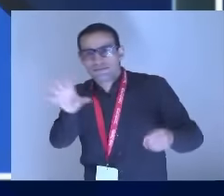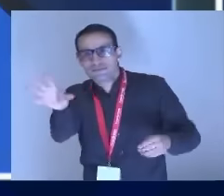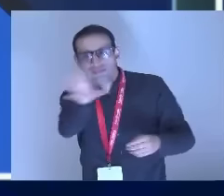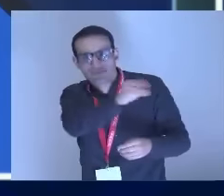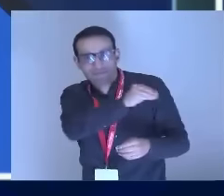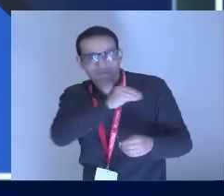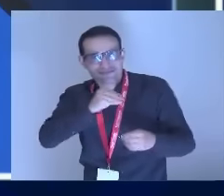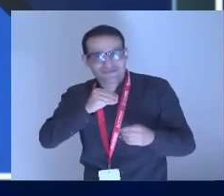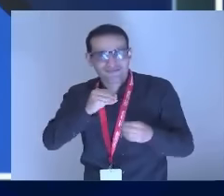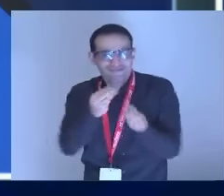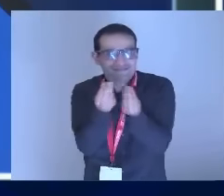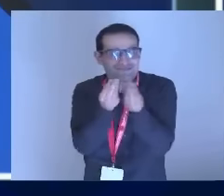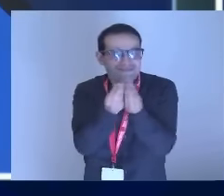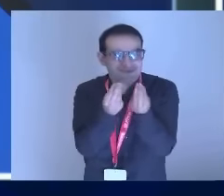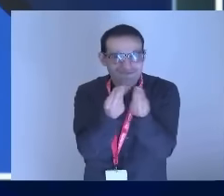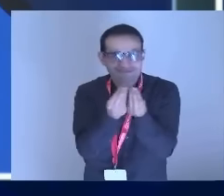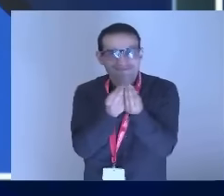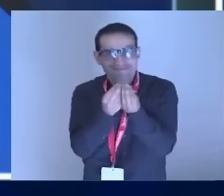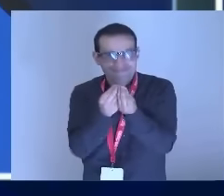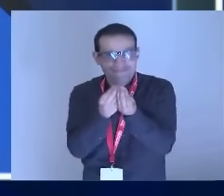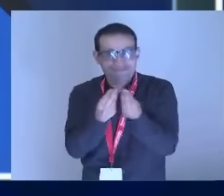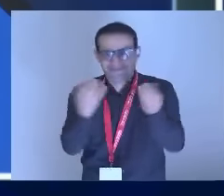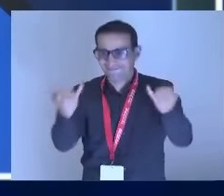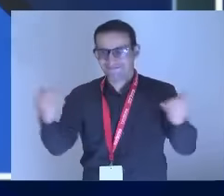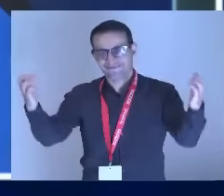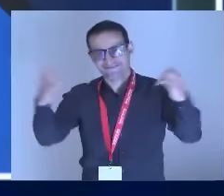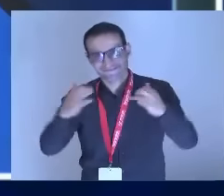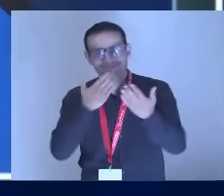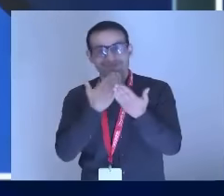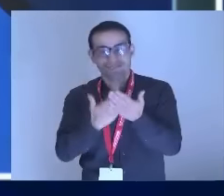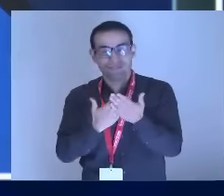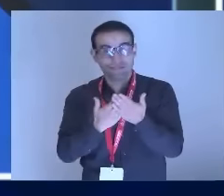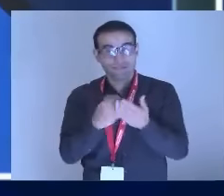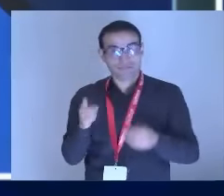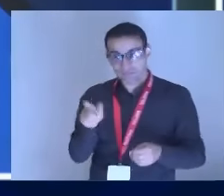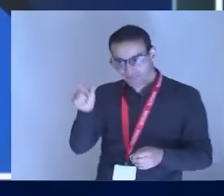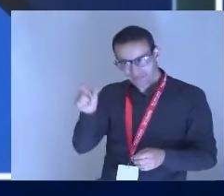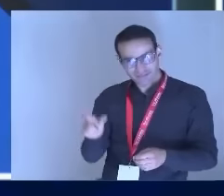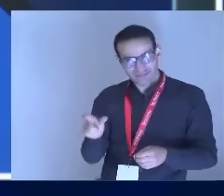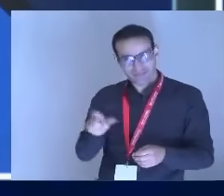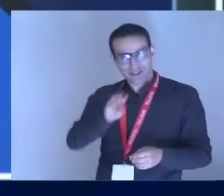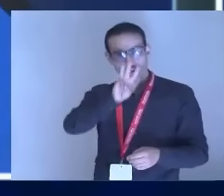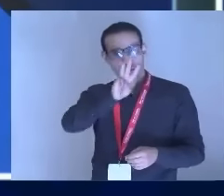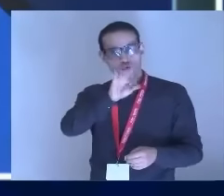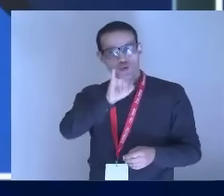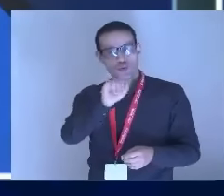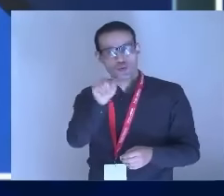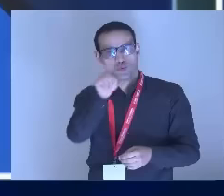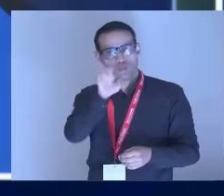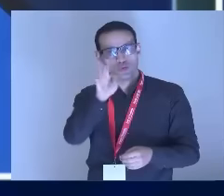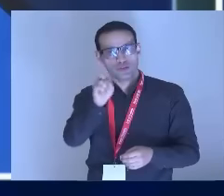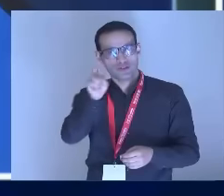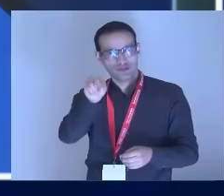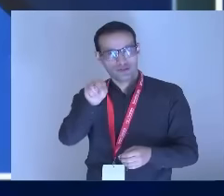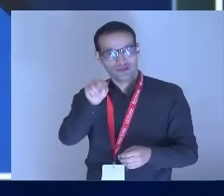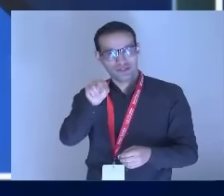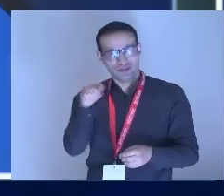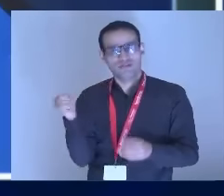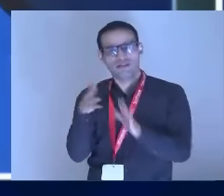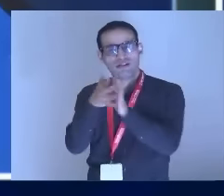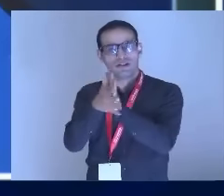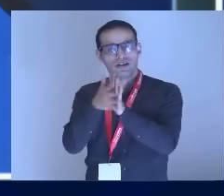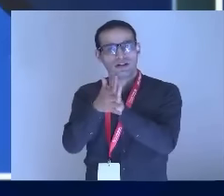también nos acompañan Winston Churchill decía somos dueños de nuestro